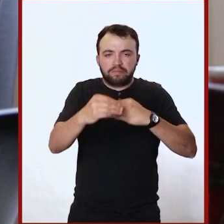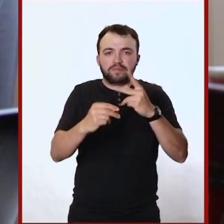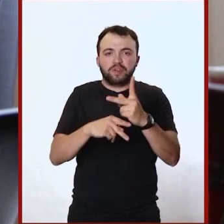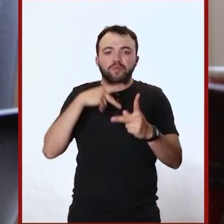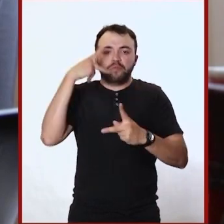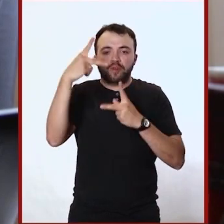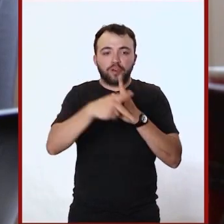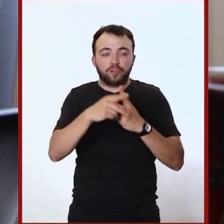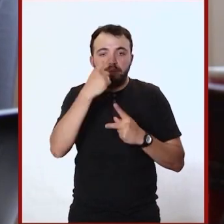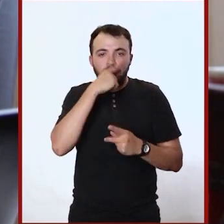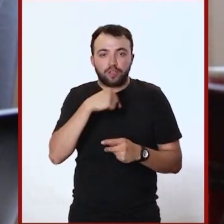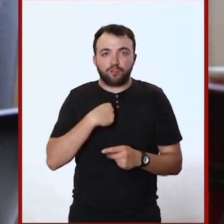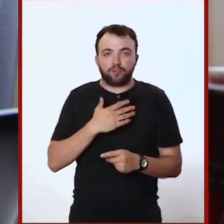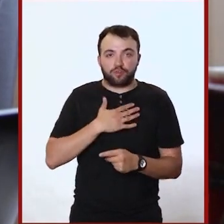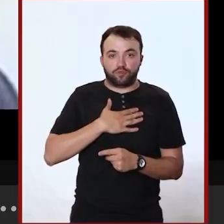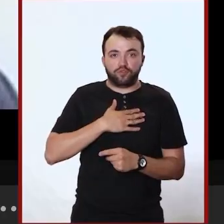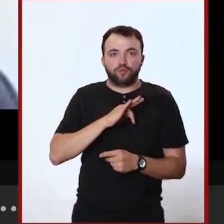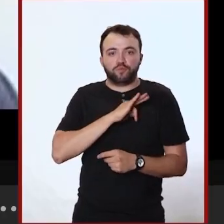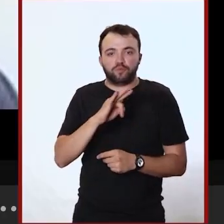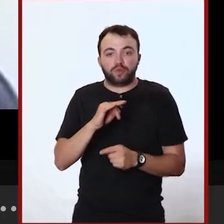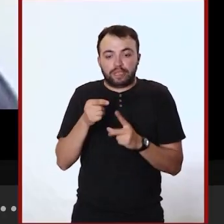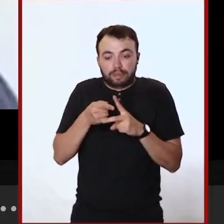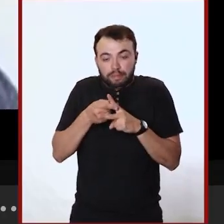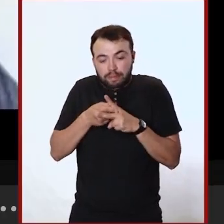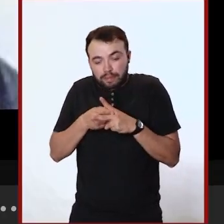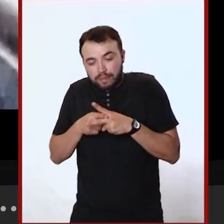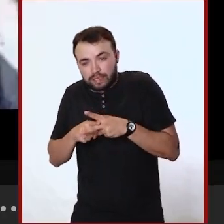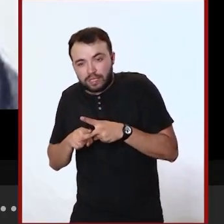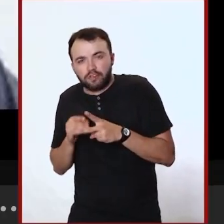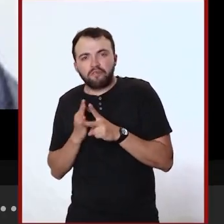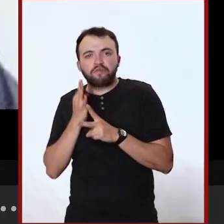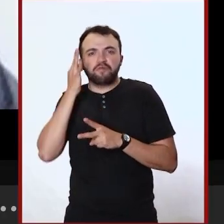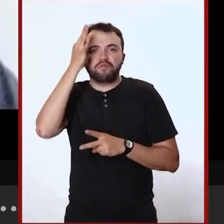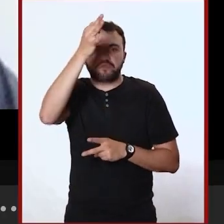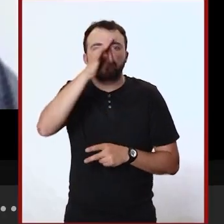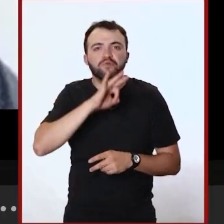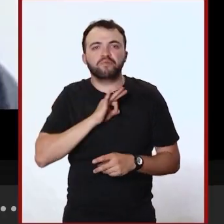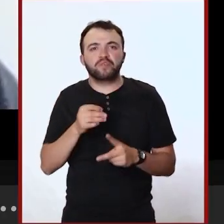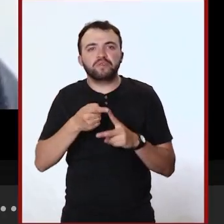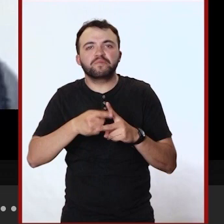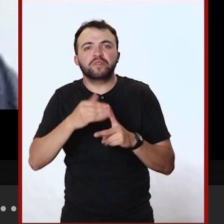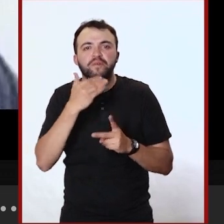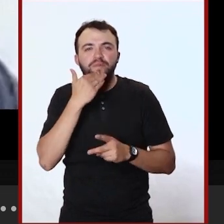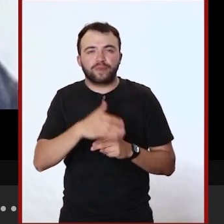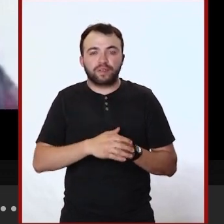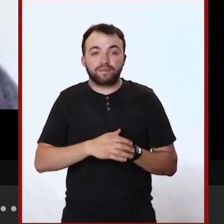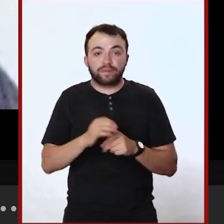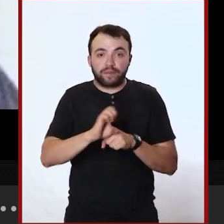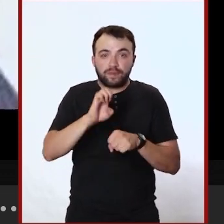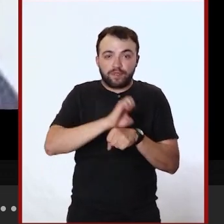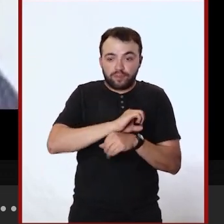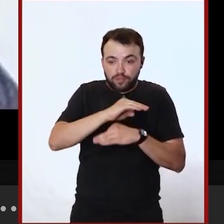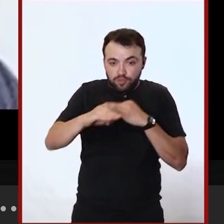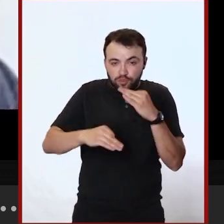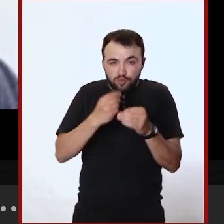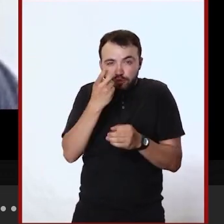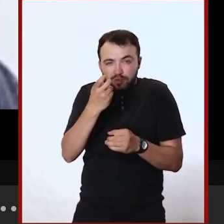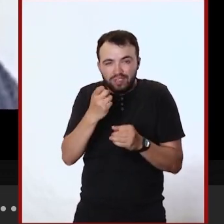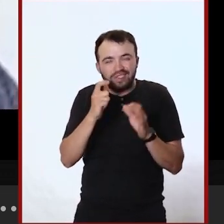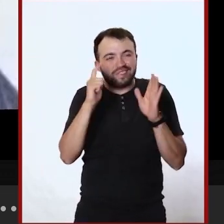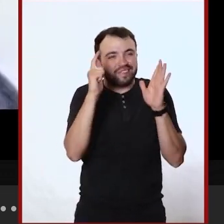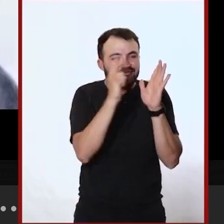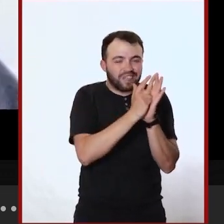sustentable, lo cual es fundamental y necesario para que un proyecto sea exitoso. Entonces, todo este marco de figuras jurídicas,